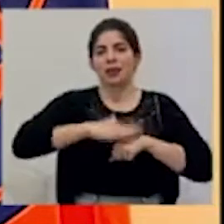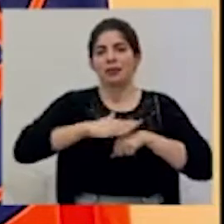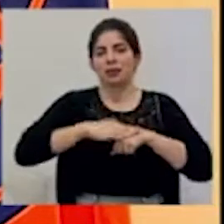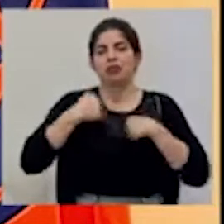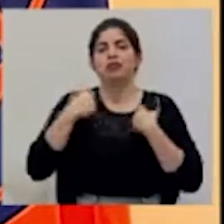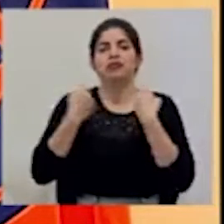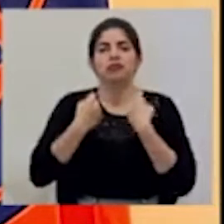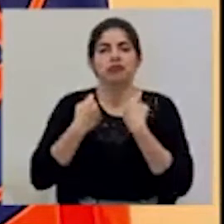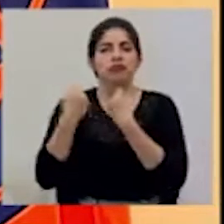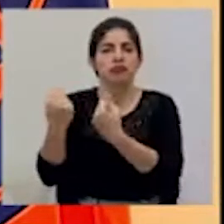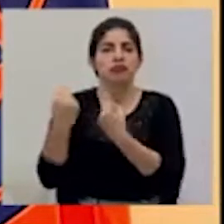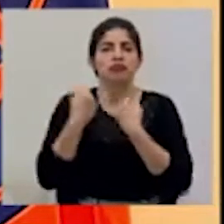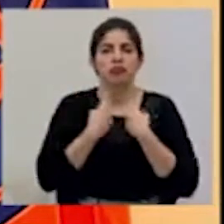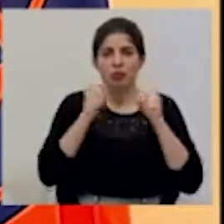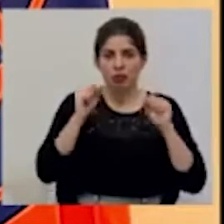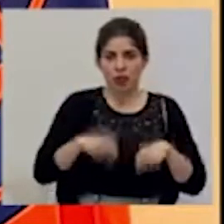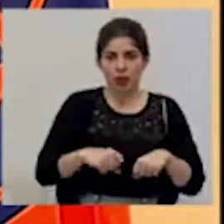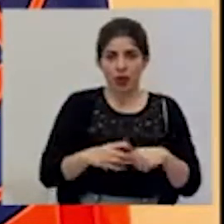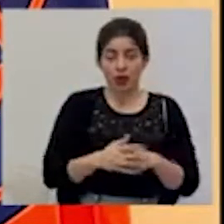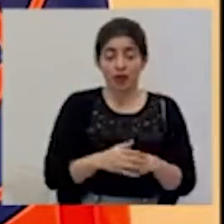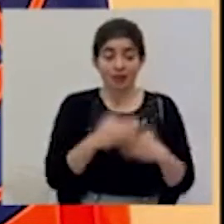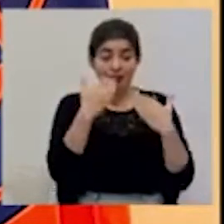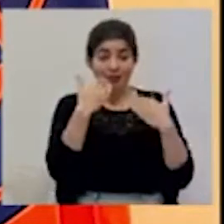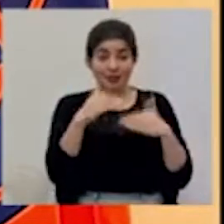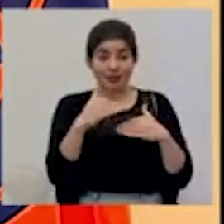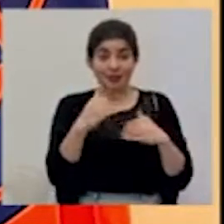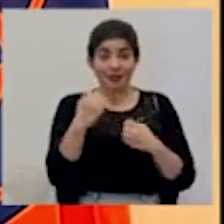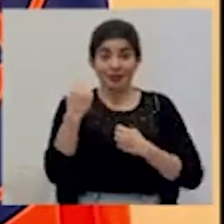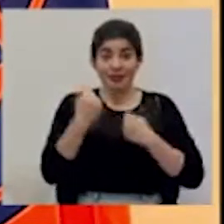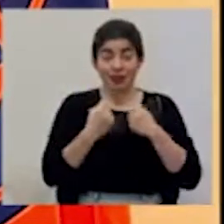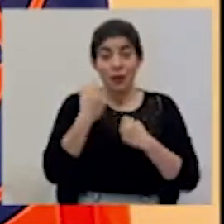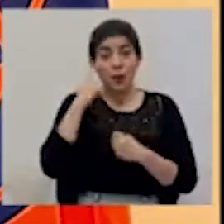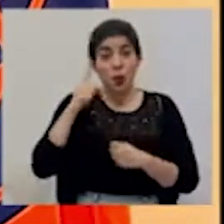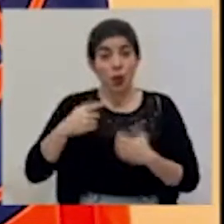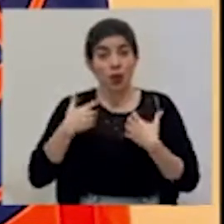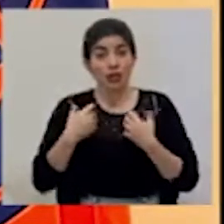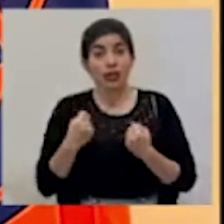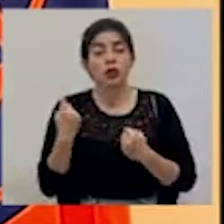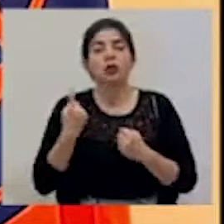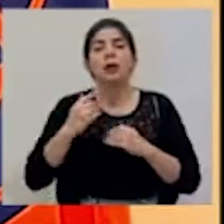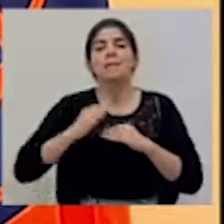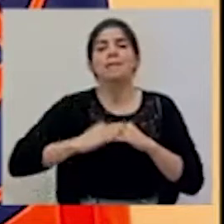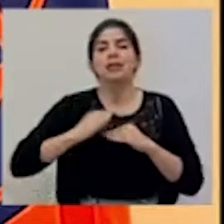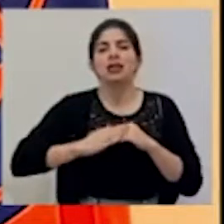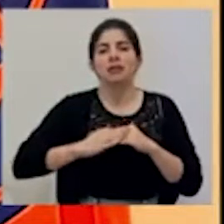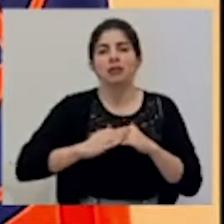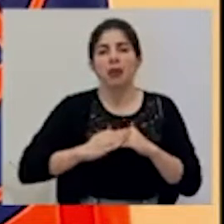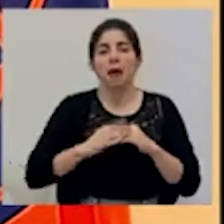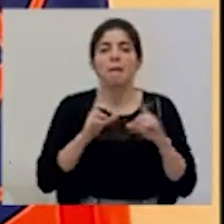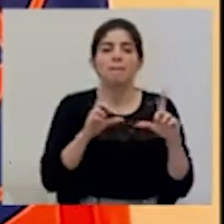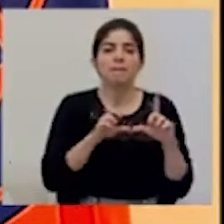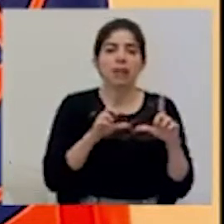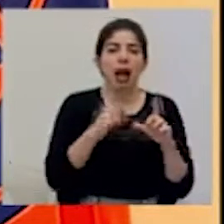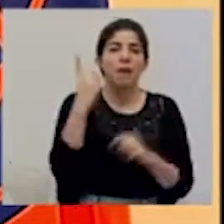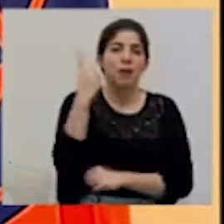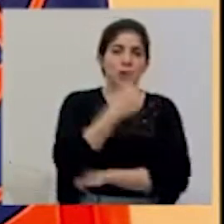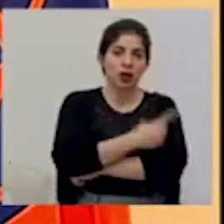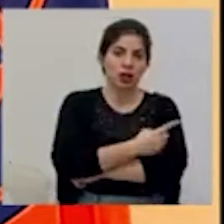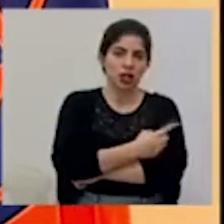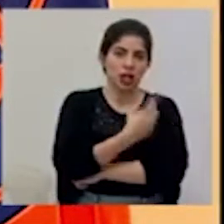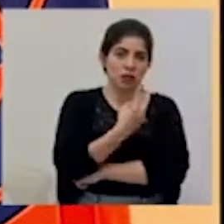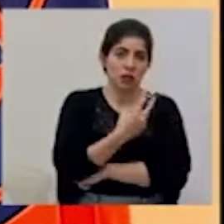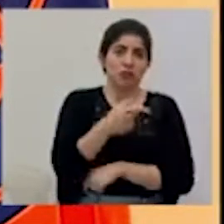vehicular sanitaria en este momento opera con el mínimo, ¿verdad? Las dos placas diarias que ya funcionaban antes para el